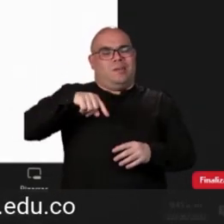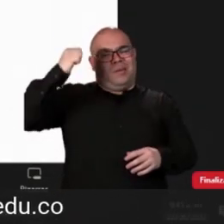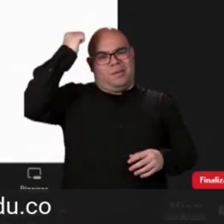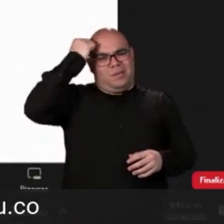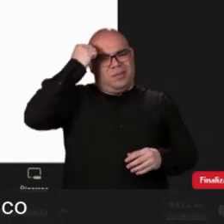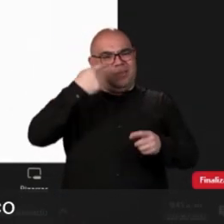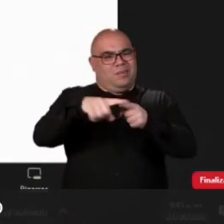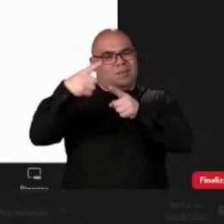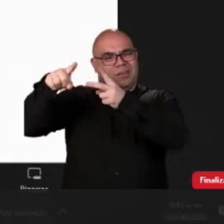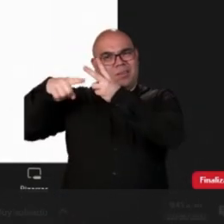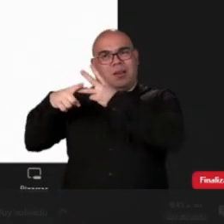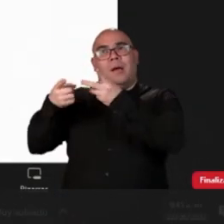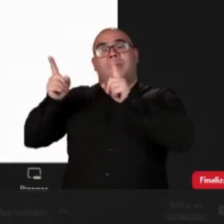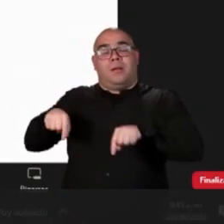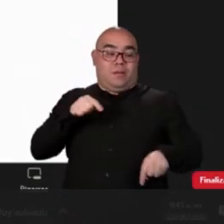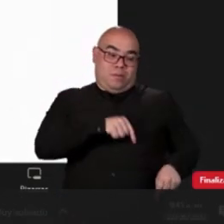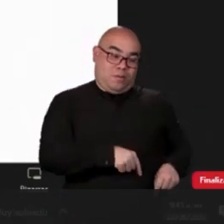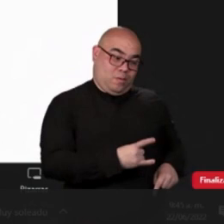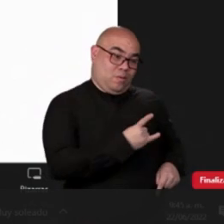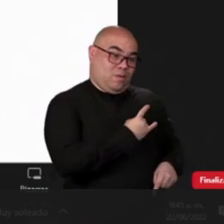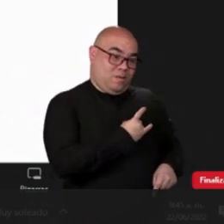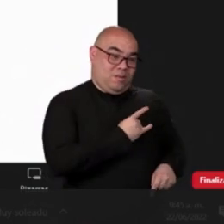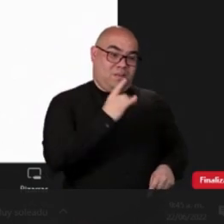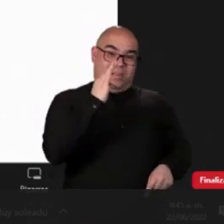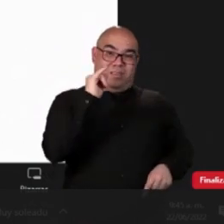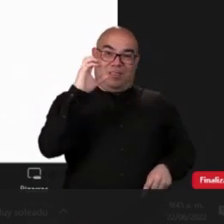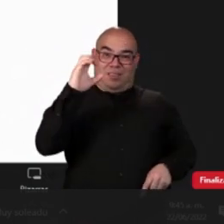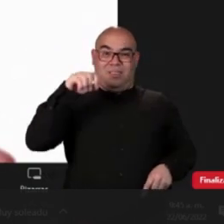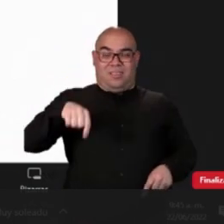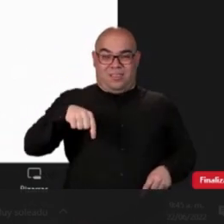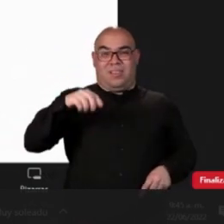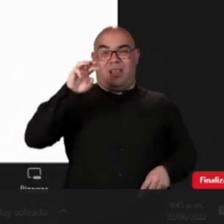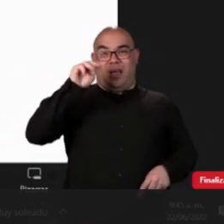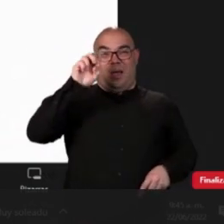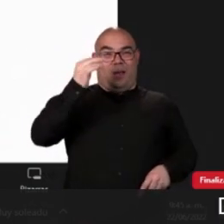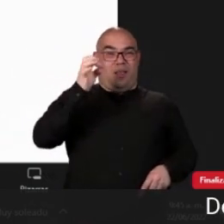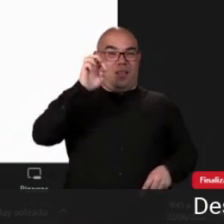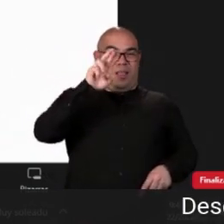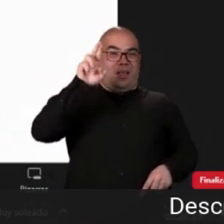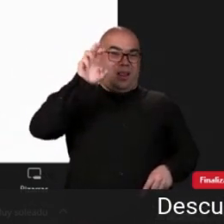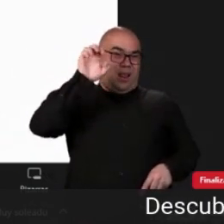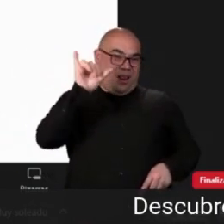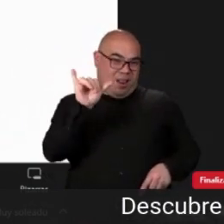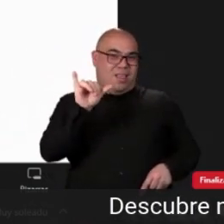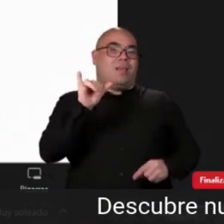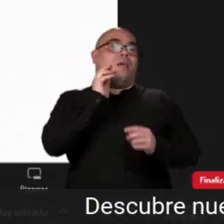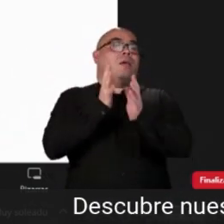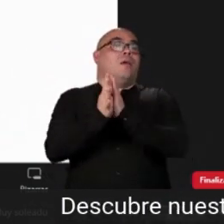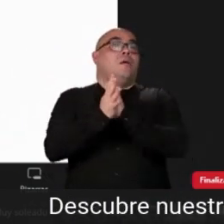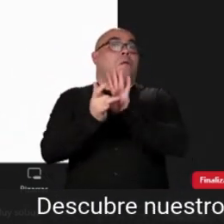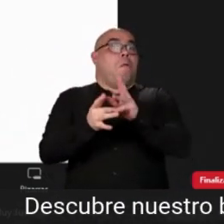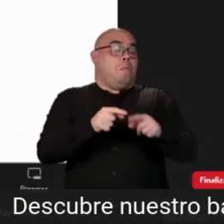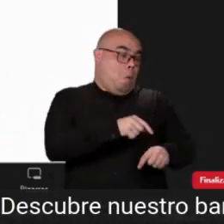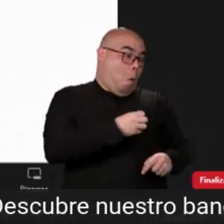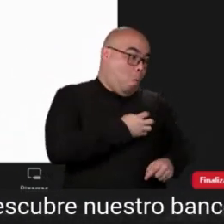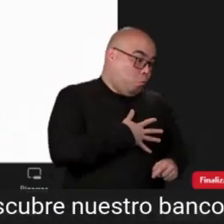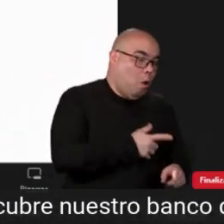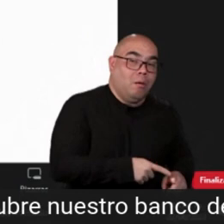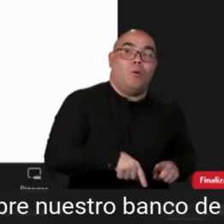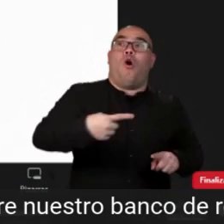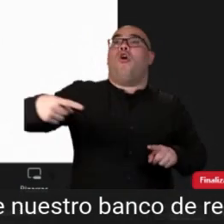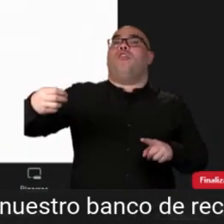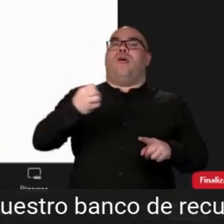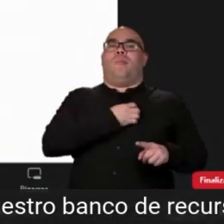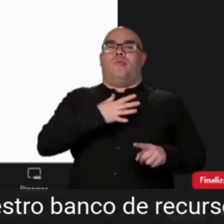supuesto profesores del TEC, pudieran tener estos intercambios y crear estas comunidades. Y bueno, pues